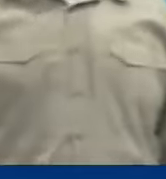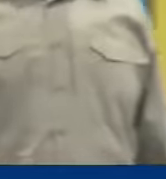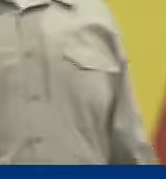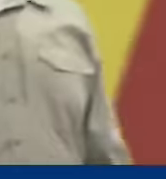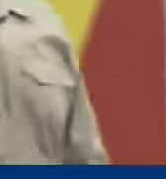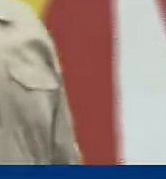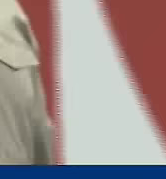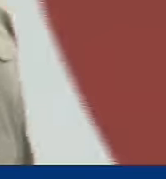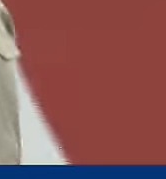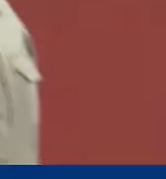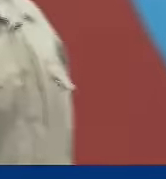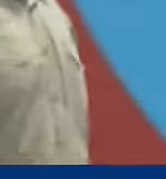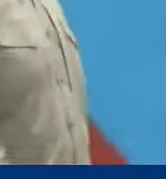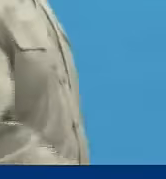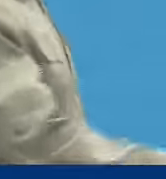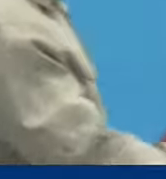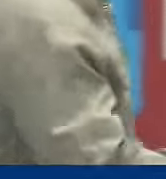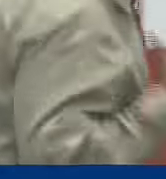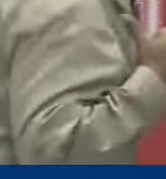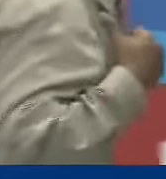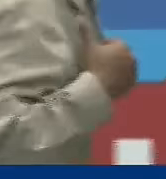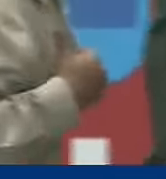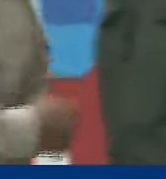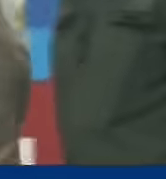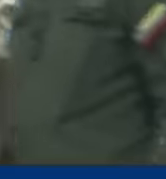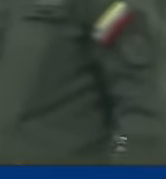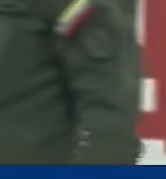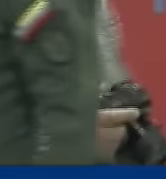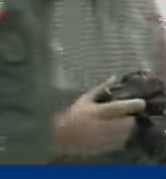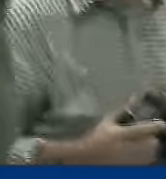Si están contentos el día de hoy, regálame una bulla.